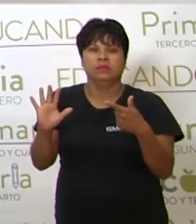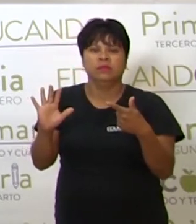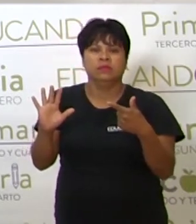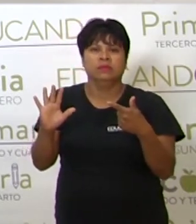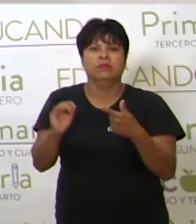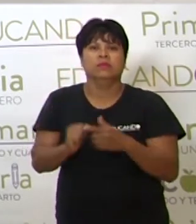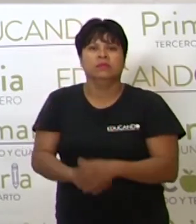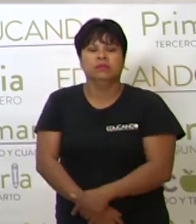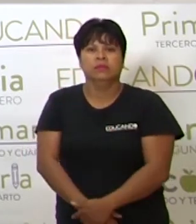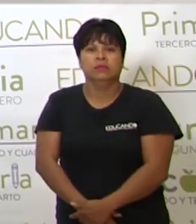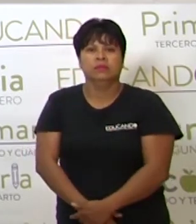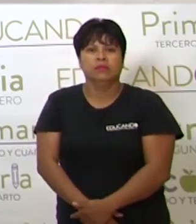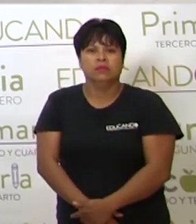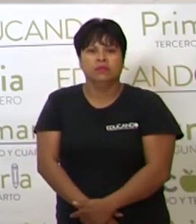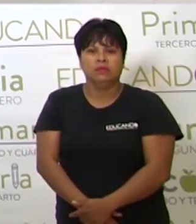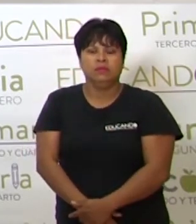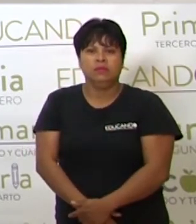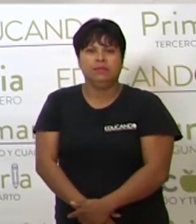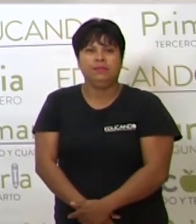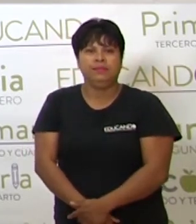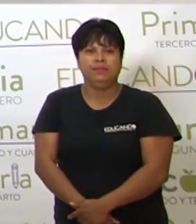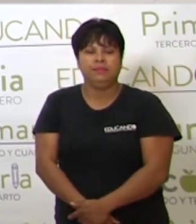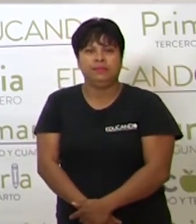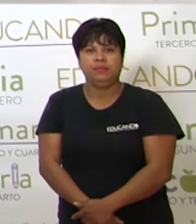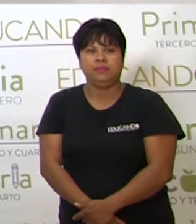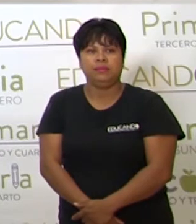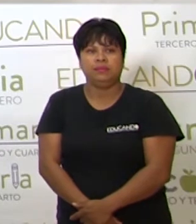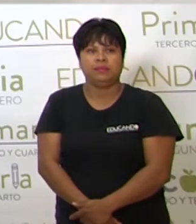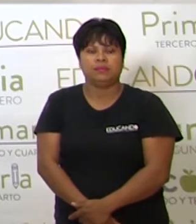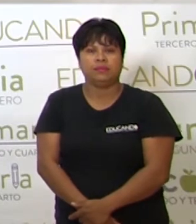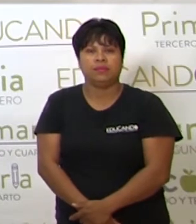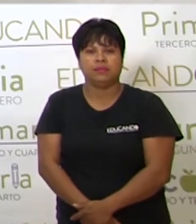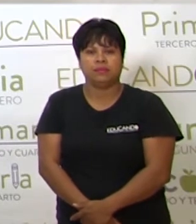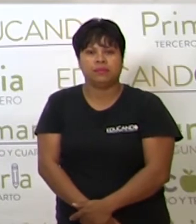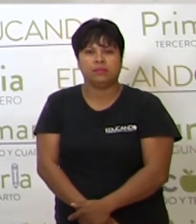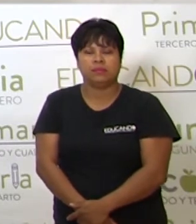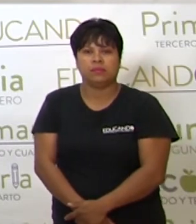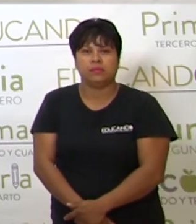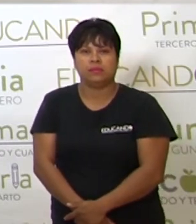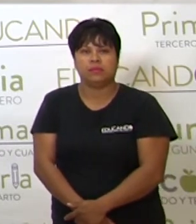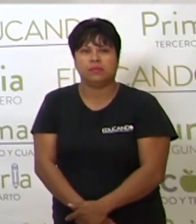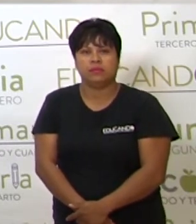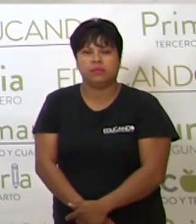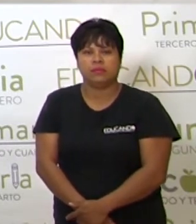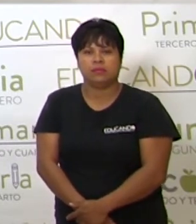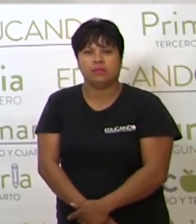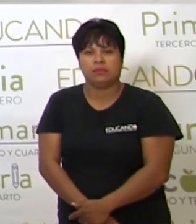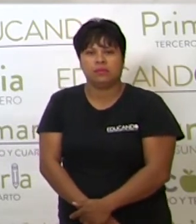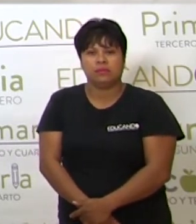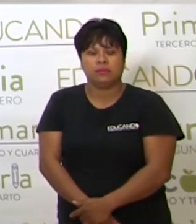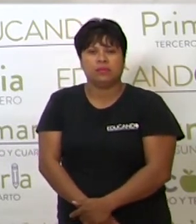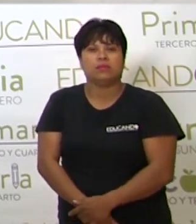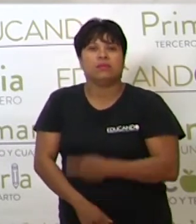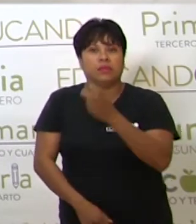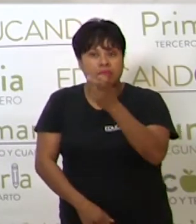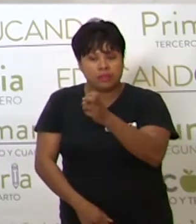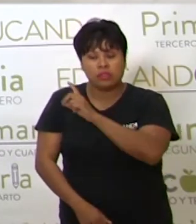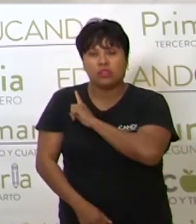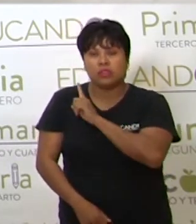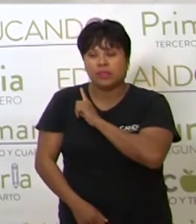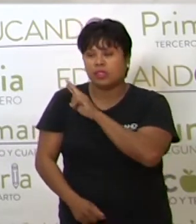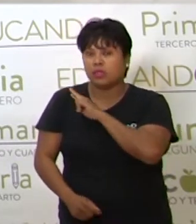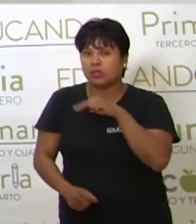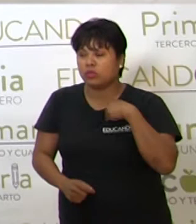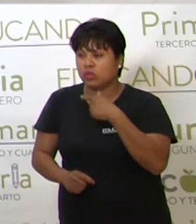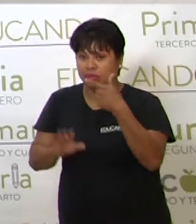5 6 y 7 vamos a representarlo así eso estamos agarrando cuatro